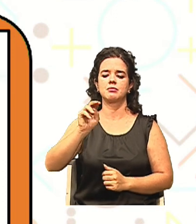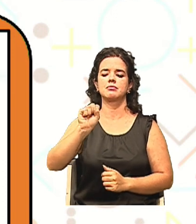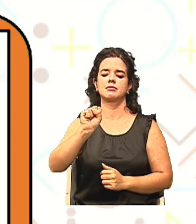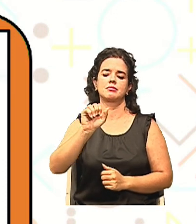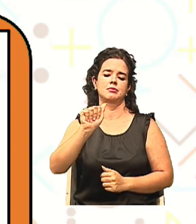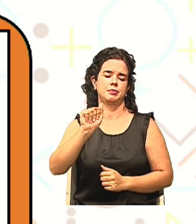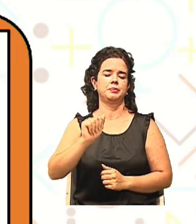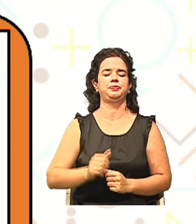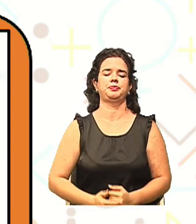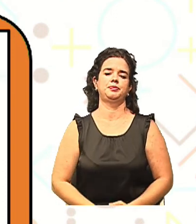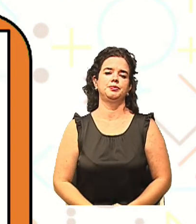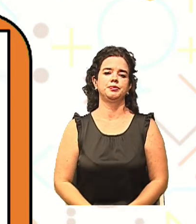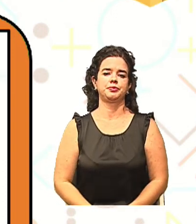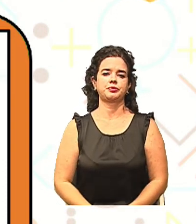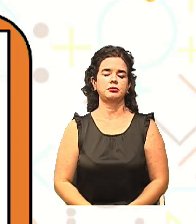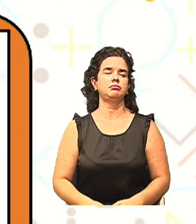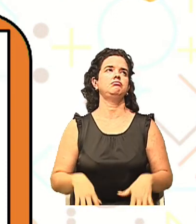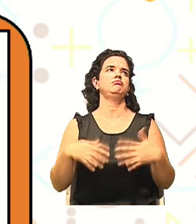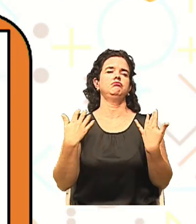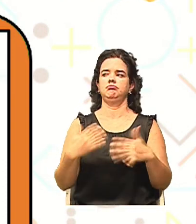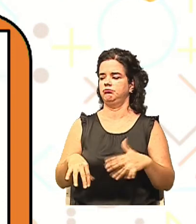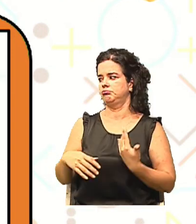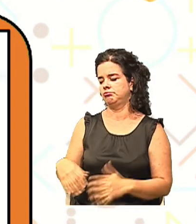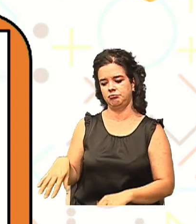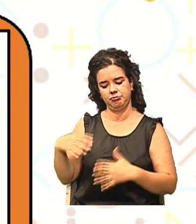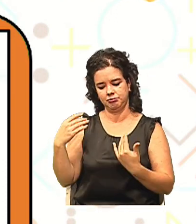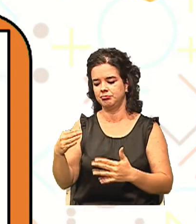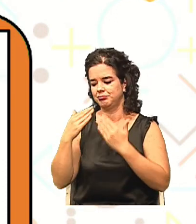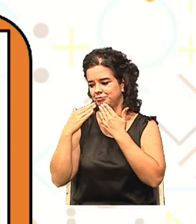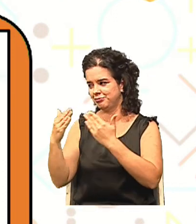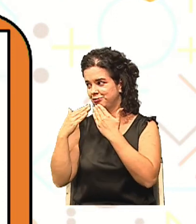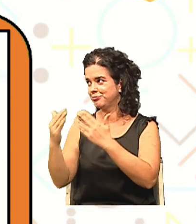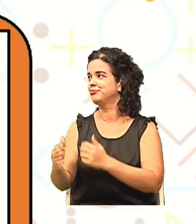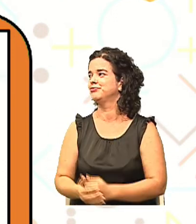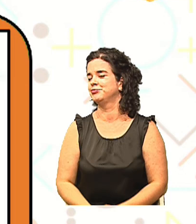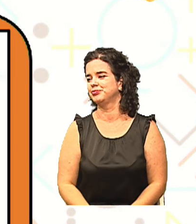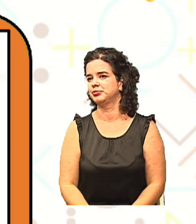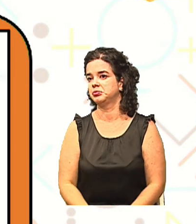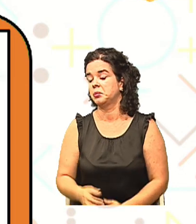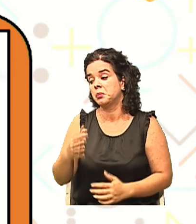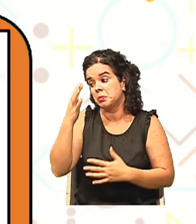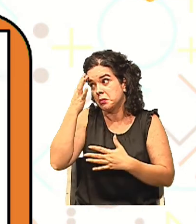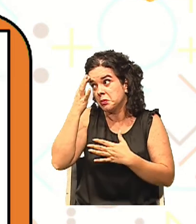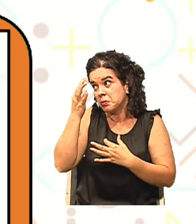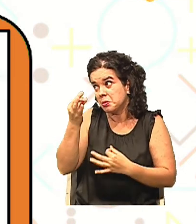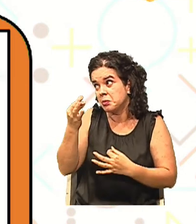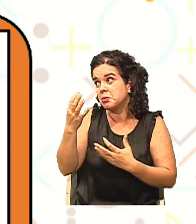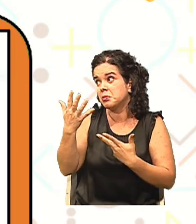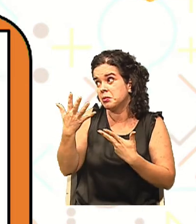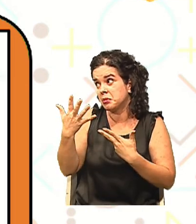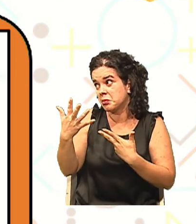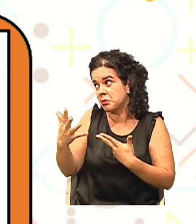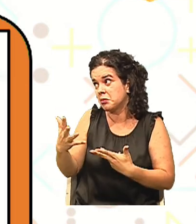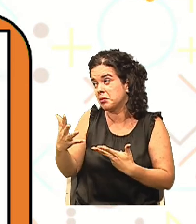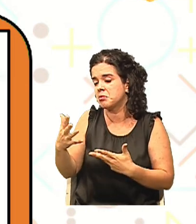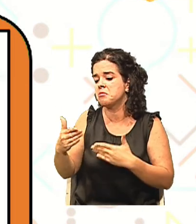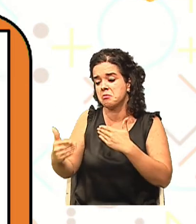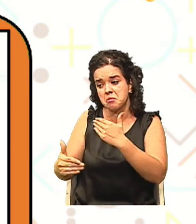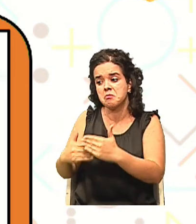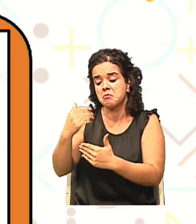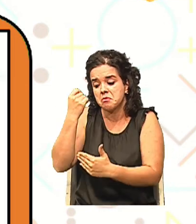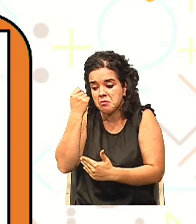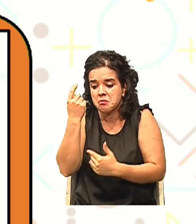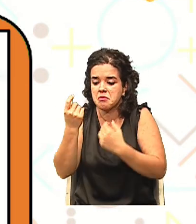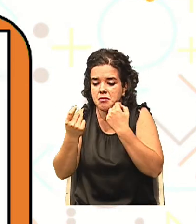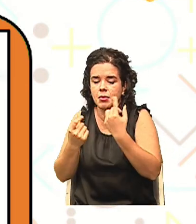triángulos. Ah, ok, súper bien, profe, súper bien. Yo creo que ya voy entendiendo un poquitito más. Ay, Carlos, qué